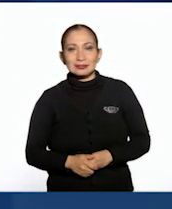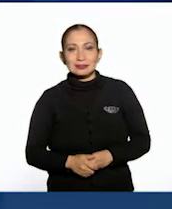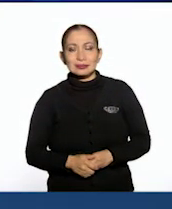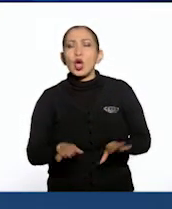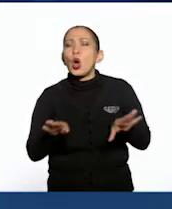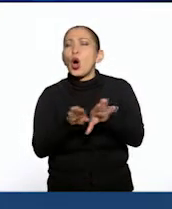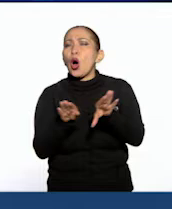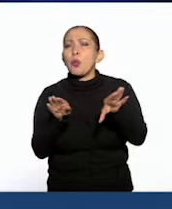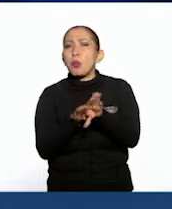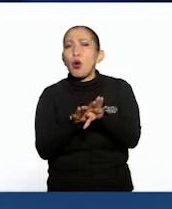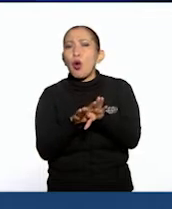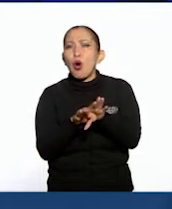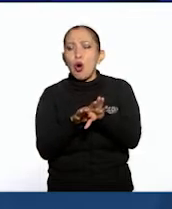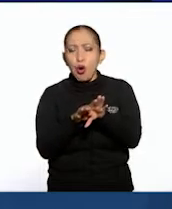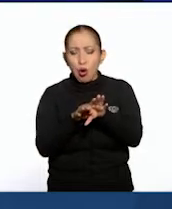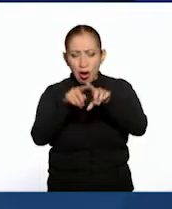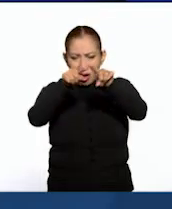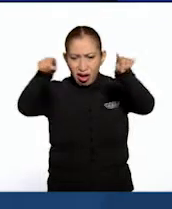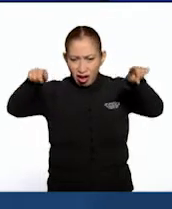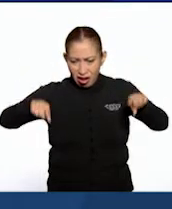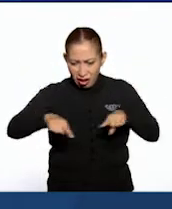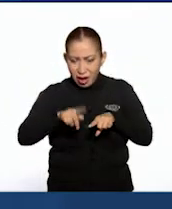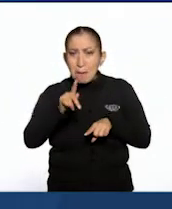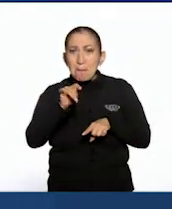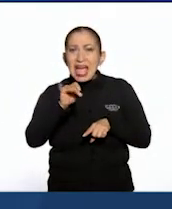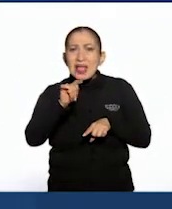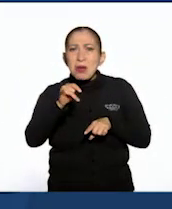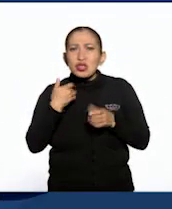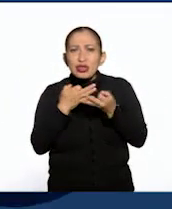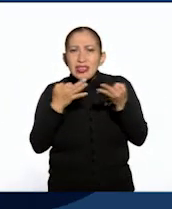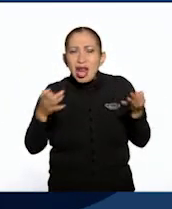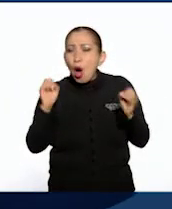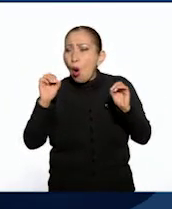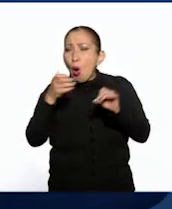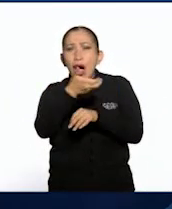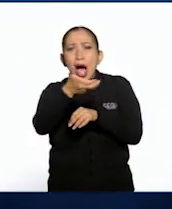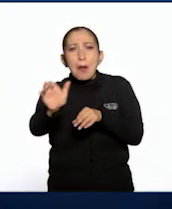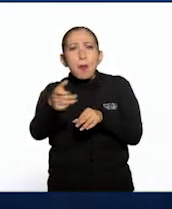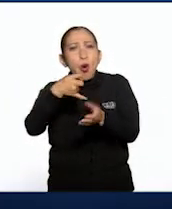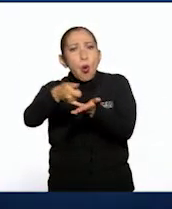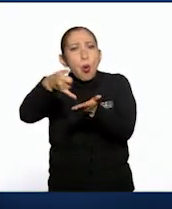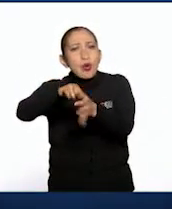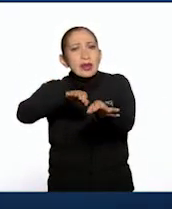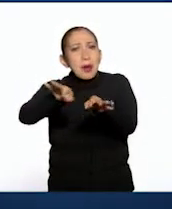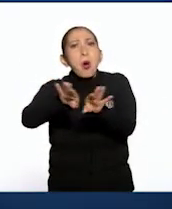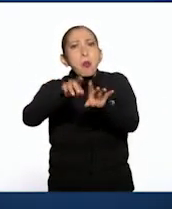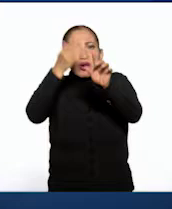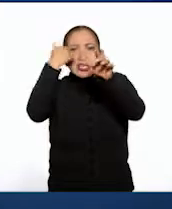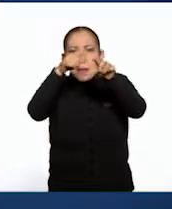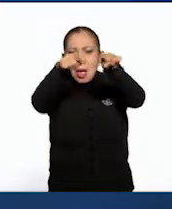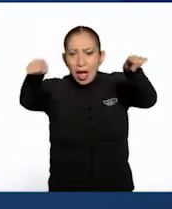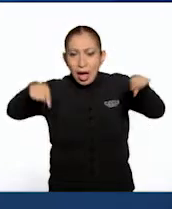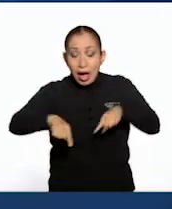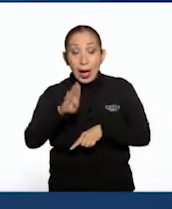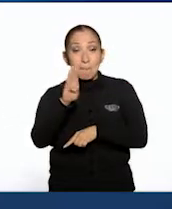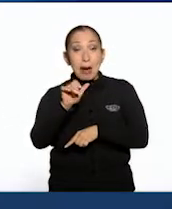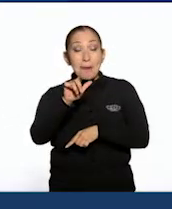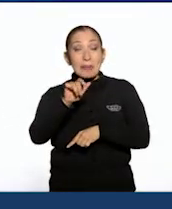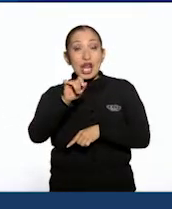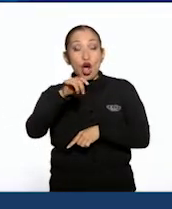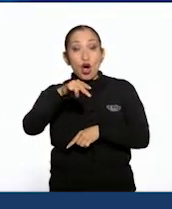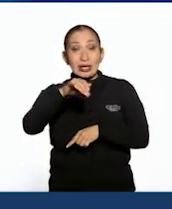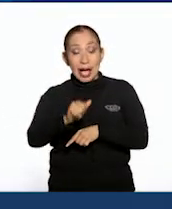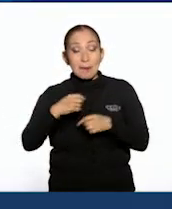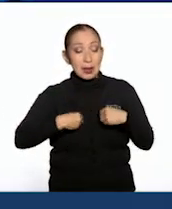¿Y cómo medían el perímetro de la tierra que poseían o de los campos que cultivaban? Los babilonios vivieron